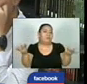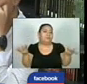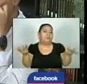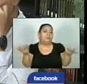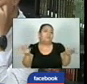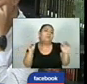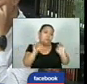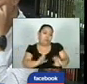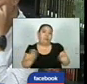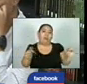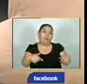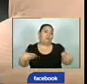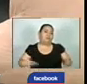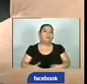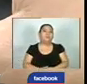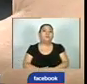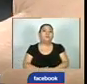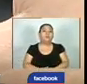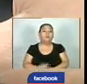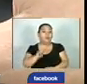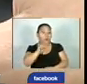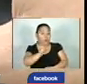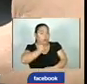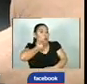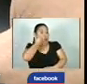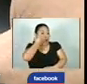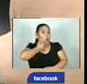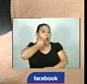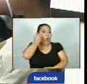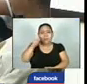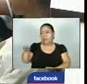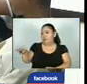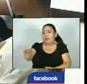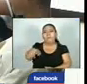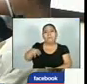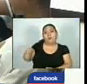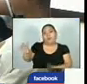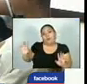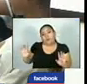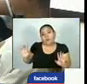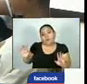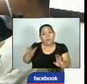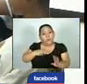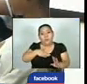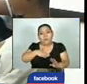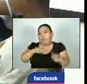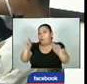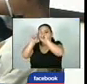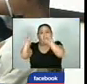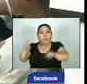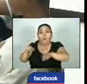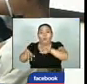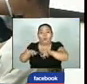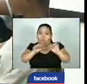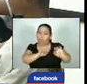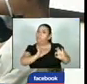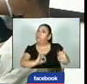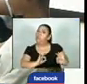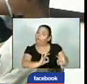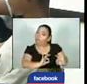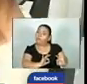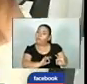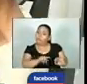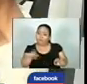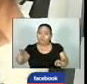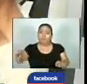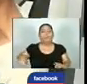que pueden venir a hacer importantes aquí. Hay muchos jóvenes que han sido amigos míos y que no tienen computadoras y aquí ha sido un lugar para